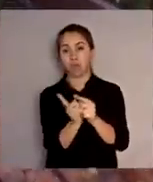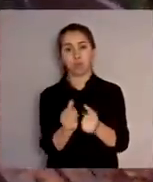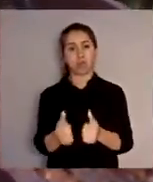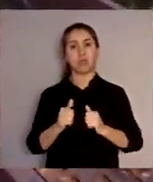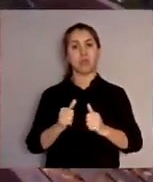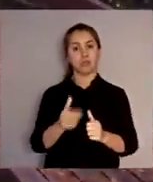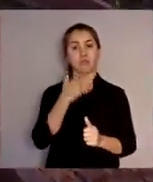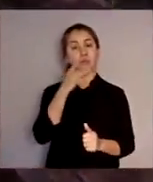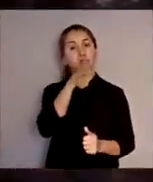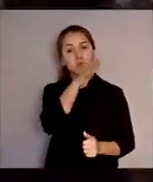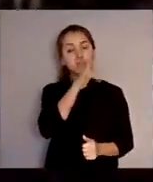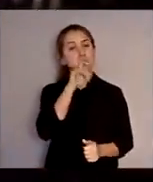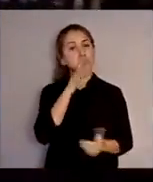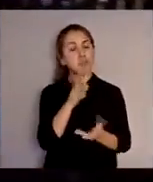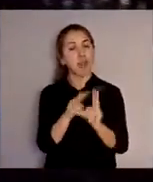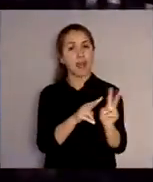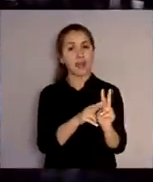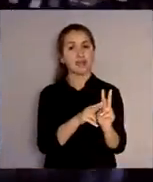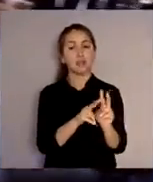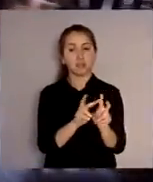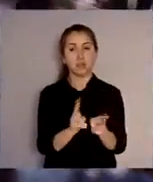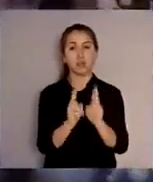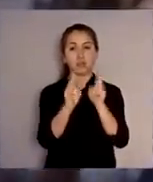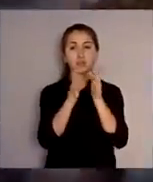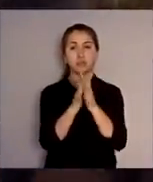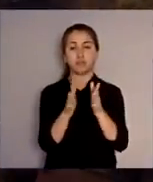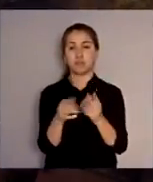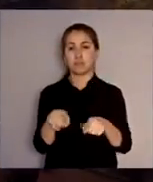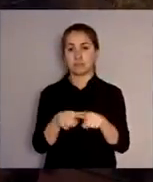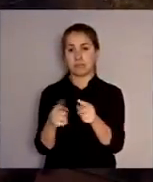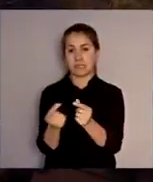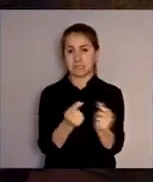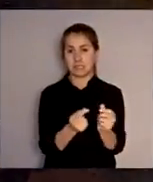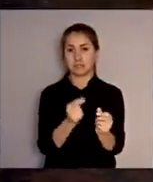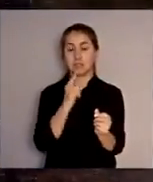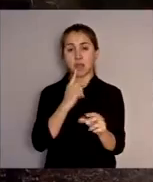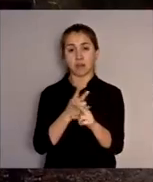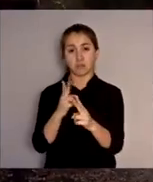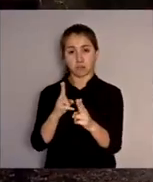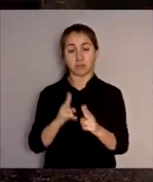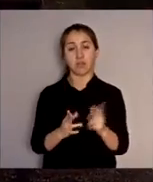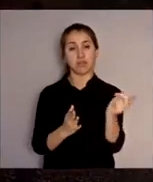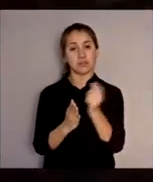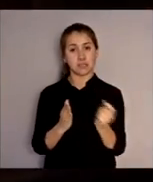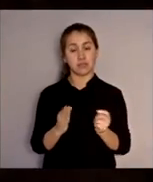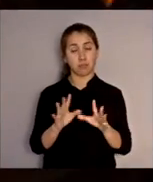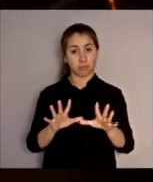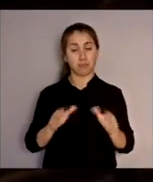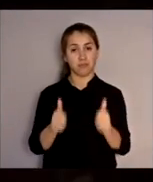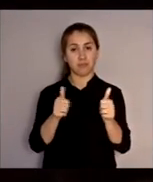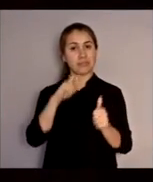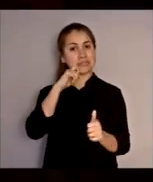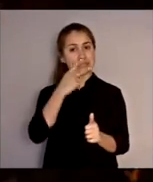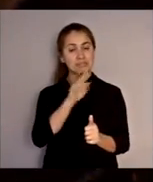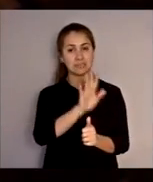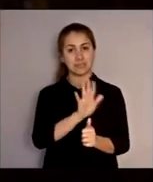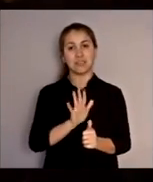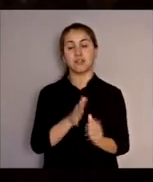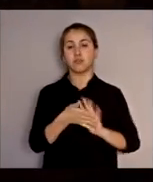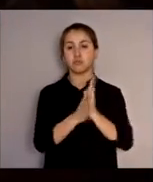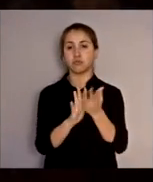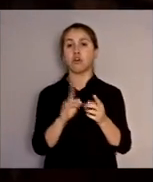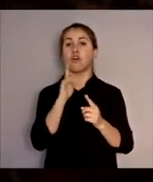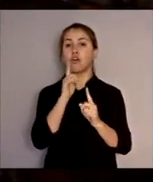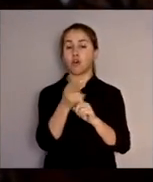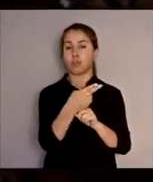para Víctor, porque su uso significó realizar una construcción muy singular que tuvo como resultado un diseño extraordinario y característico de